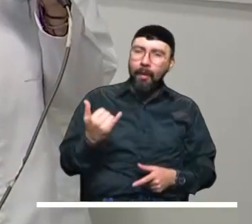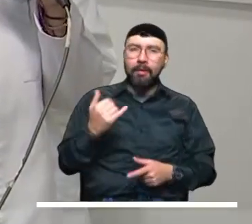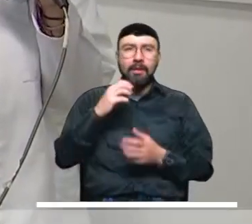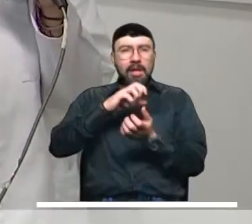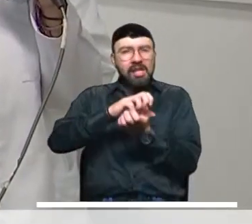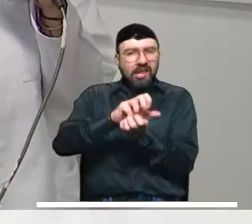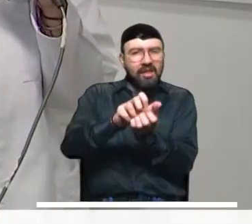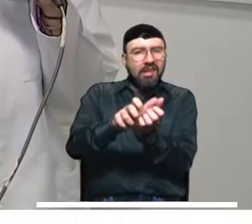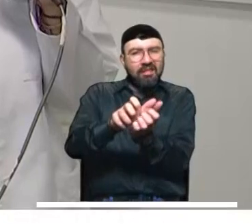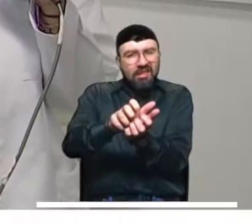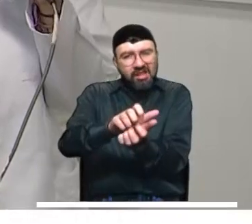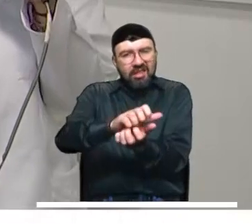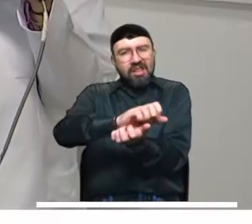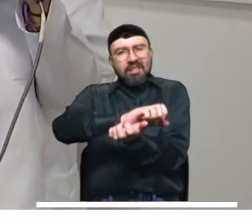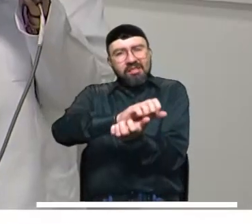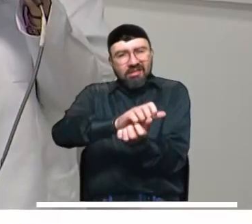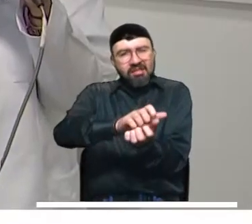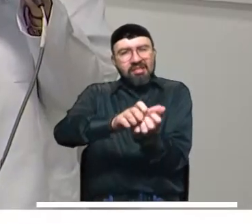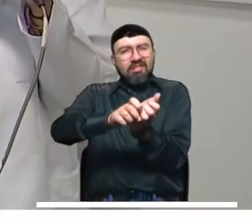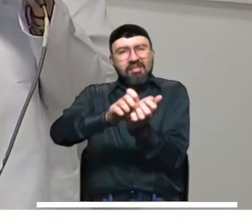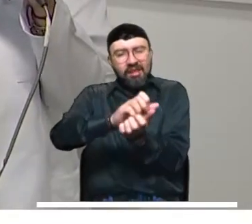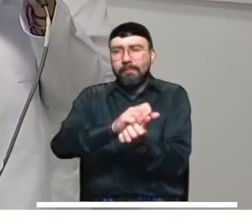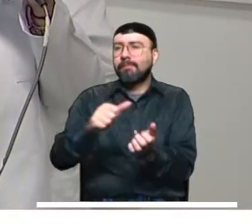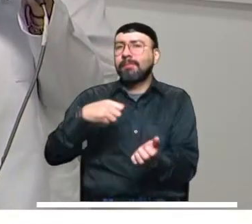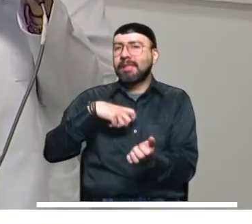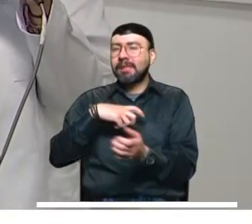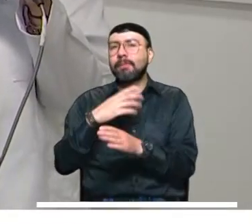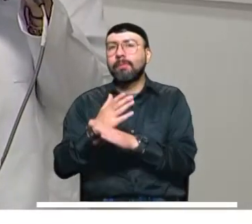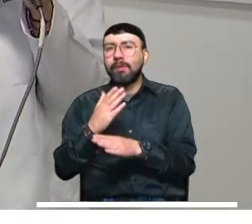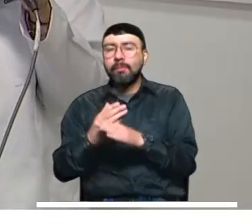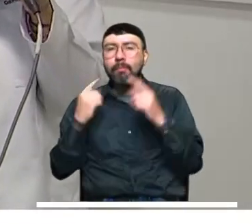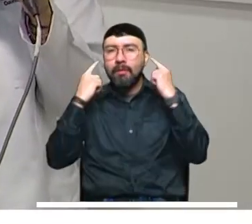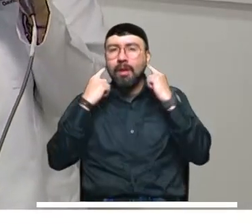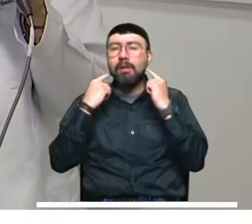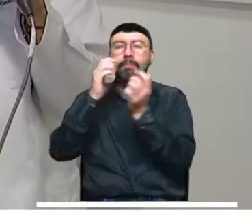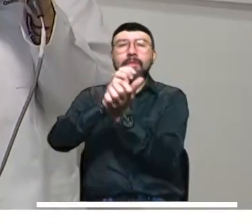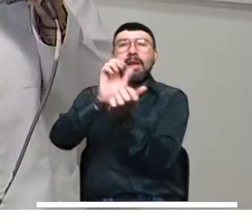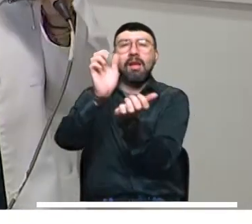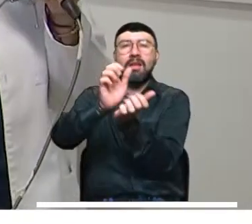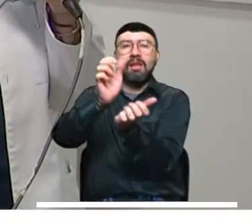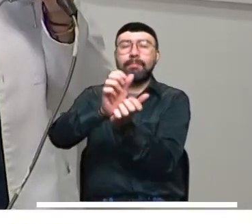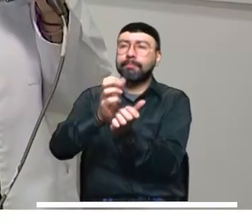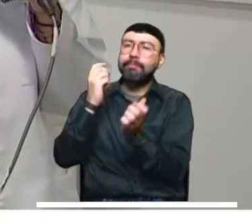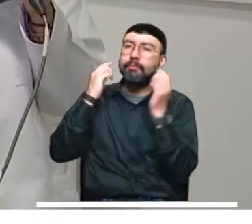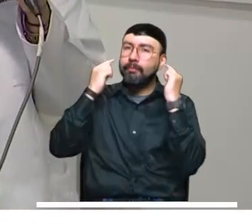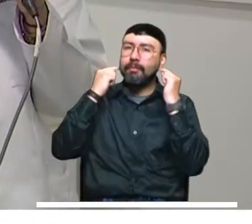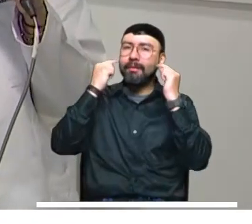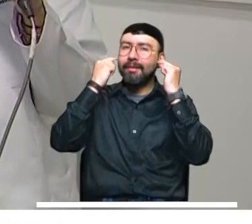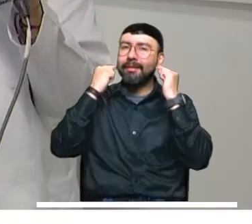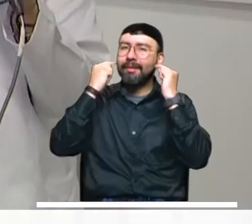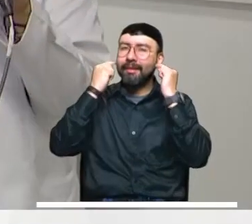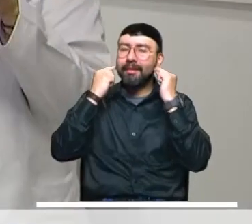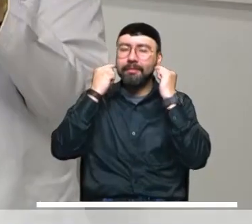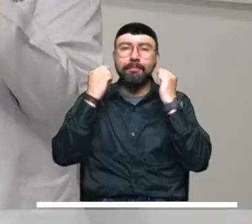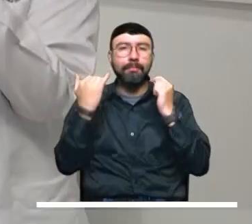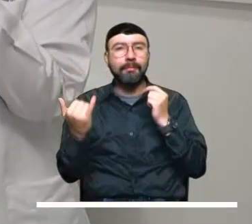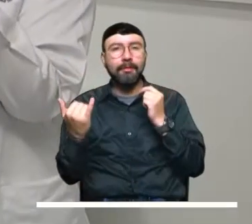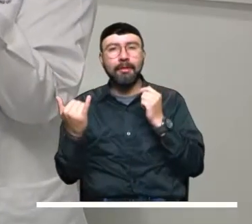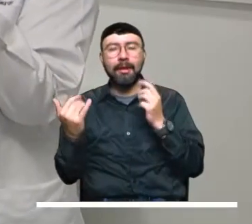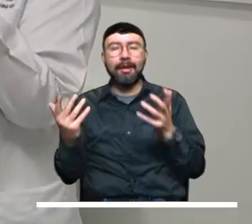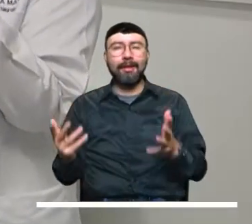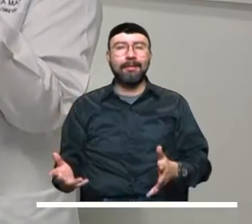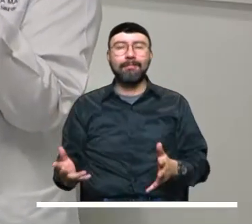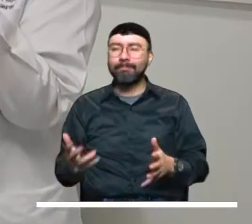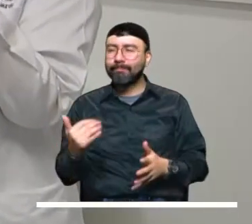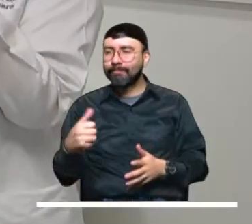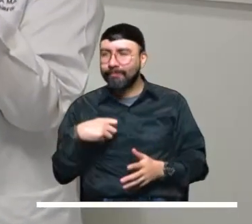tan grande de sus dientes que tenía problema de la articulación temporomandibular, que es esta articulación, y entonces